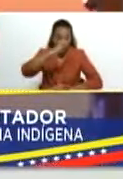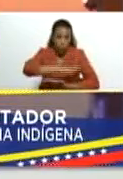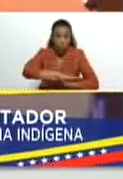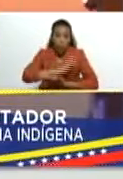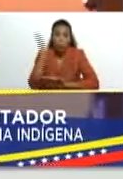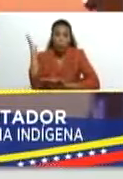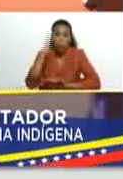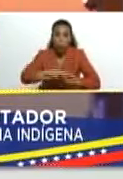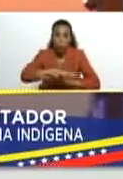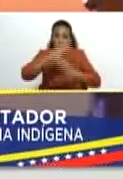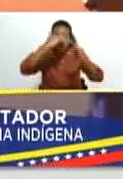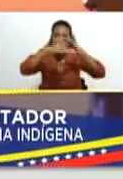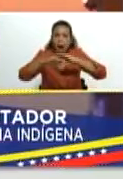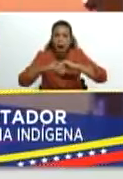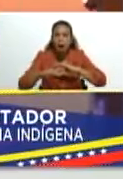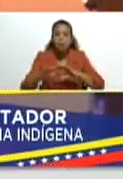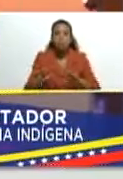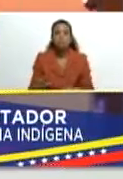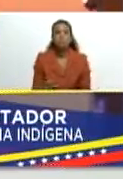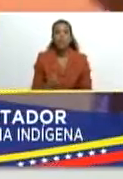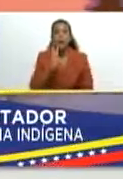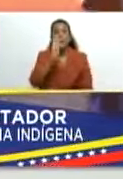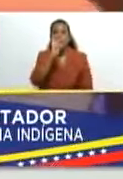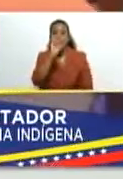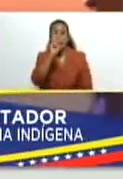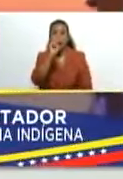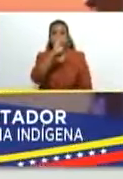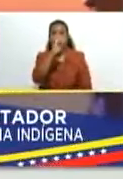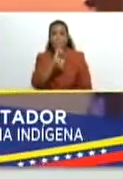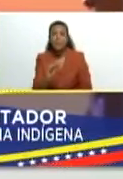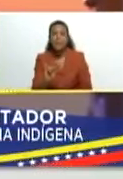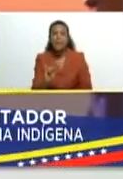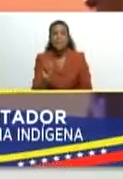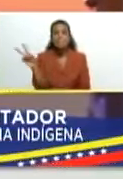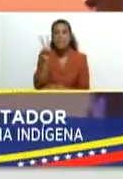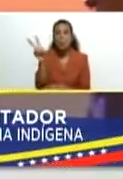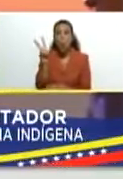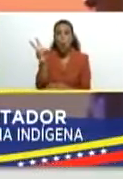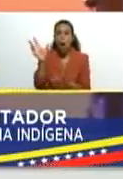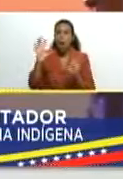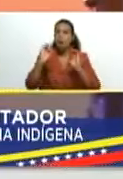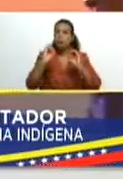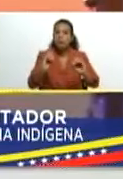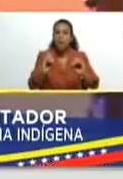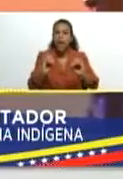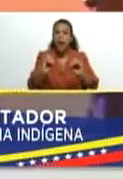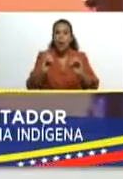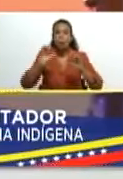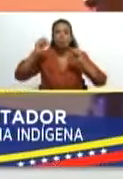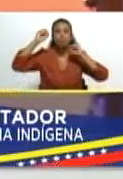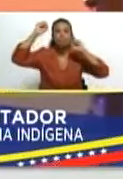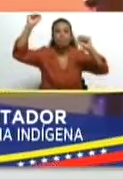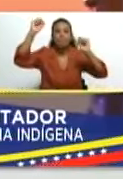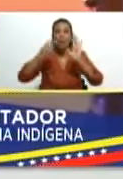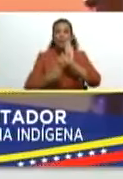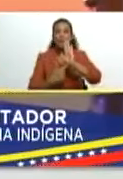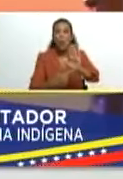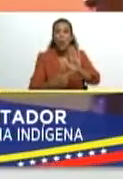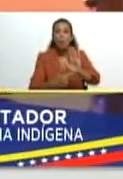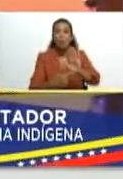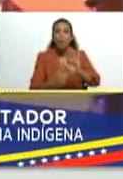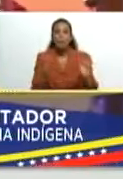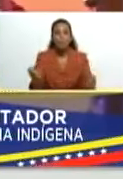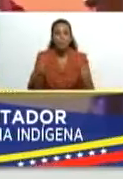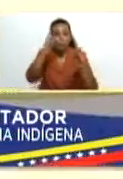de Beatriz Ayfield. Se llama Venezuela, cero racismo, guía rápida para enfrentar el racismo y